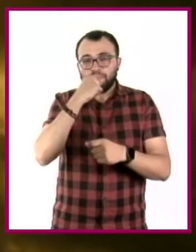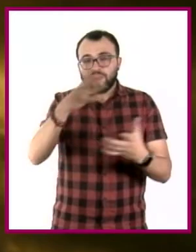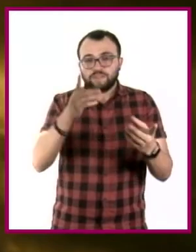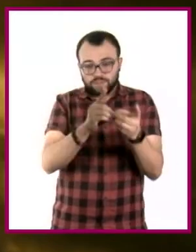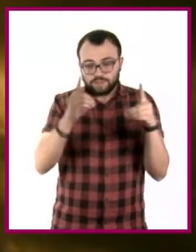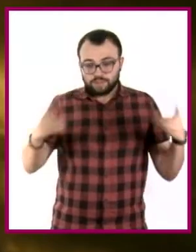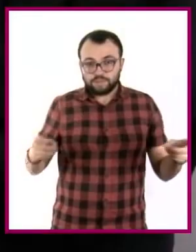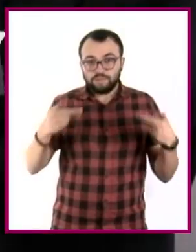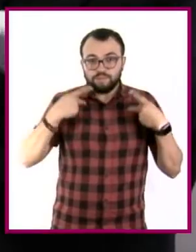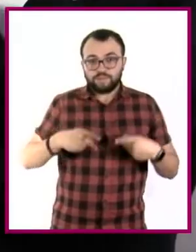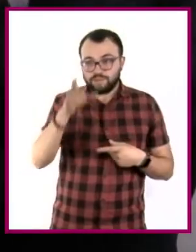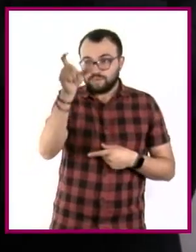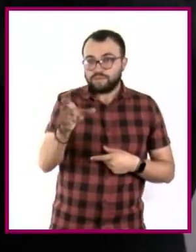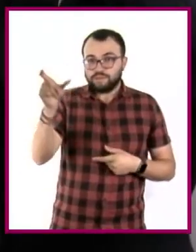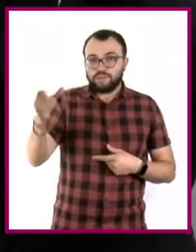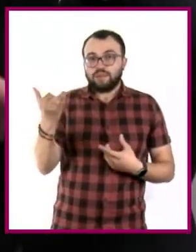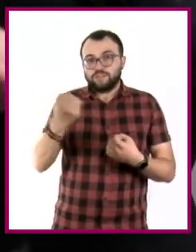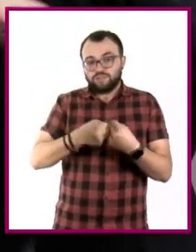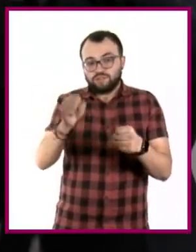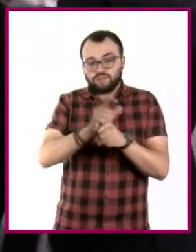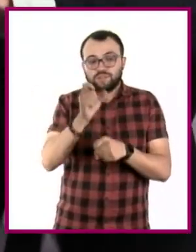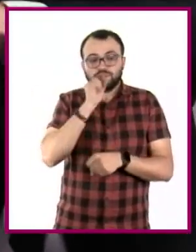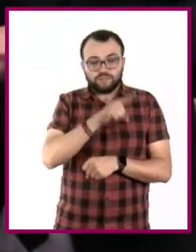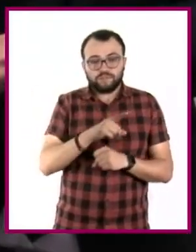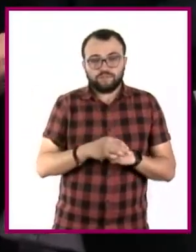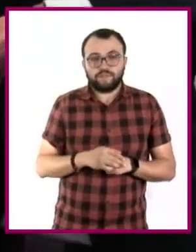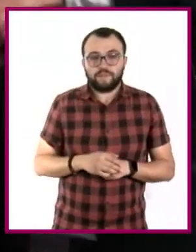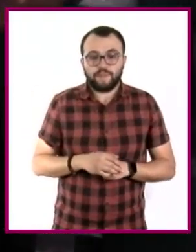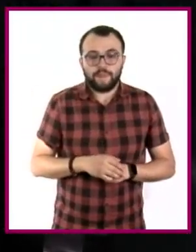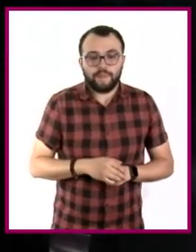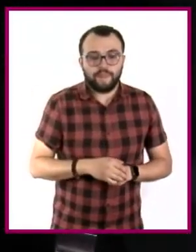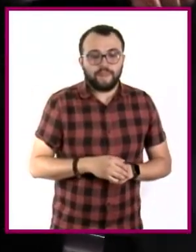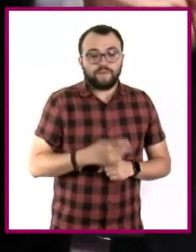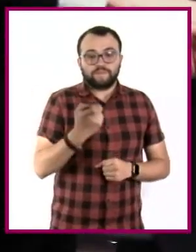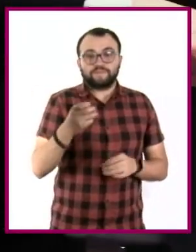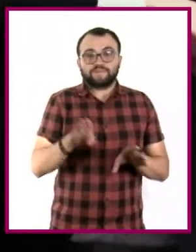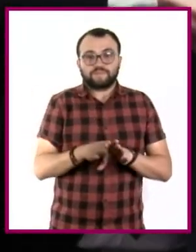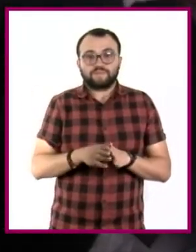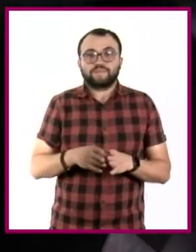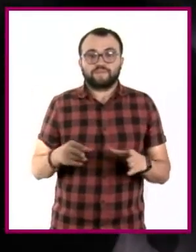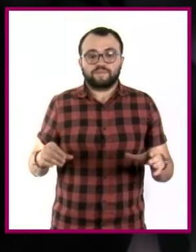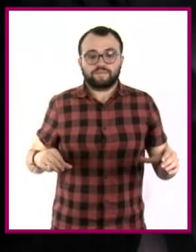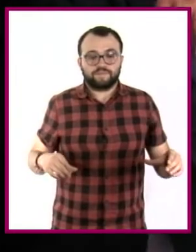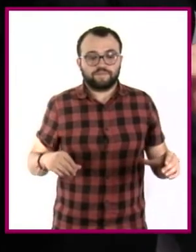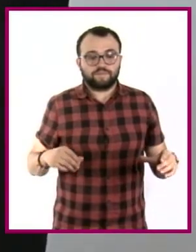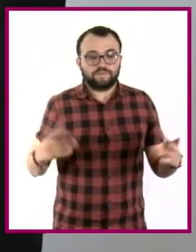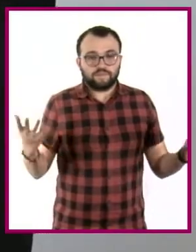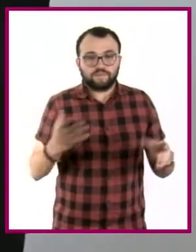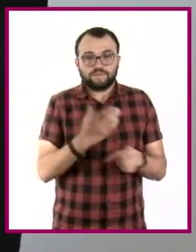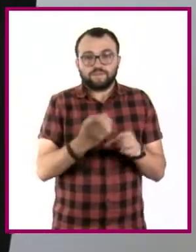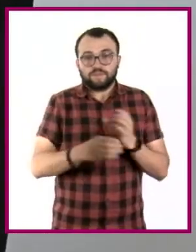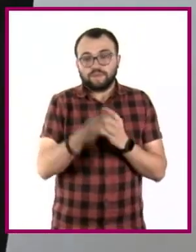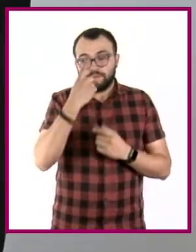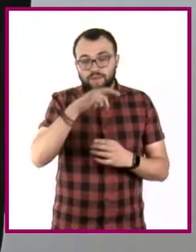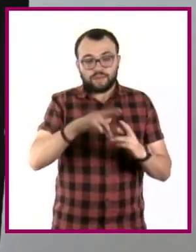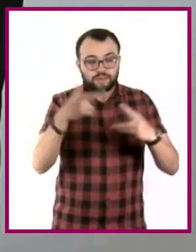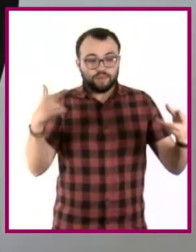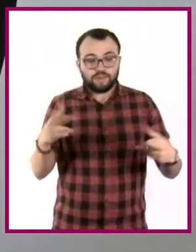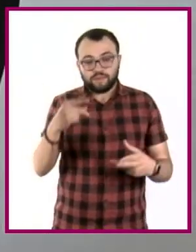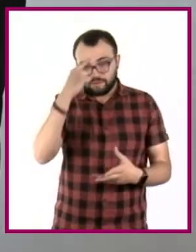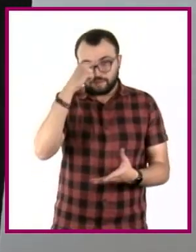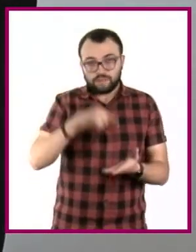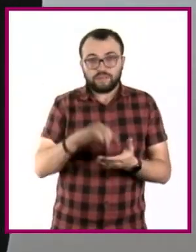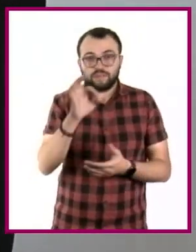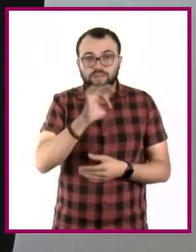personal y social, dado que impacta en la autoestima y las habilidades para relacionarnos. Se considera que si